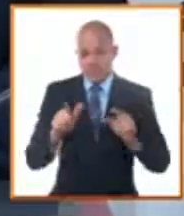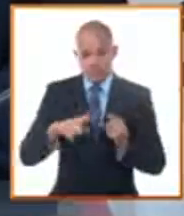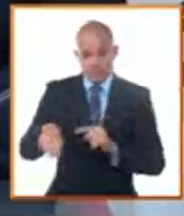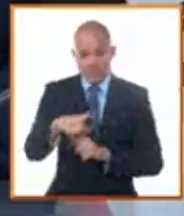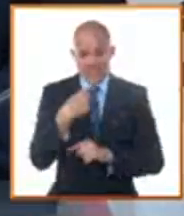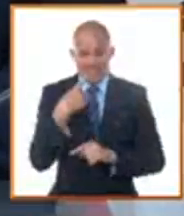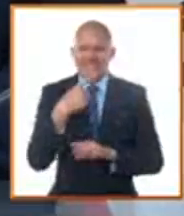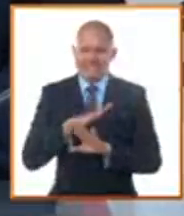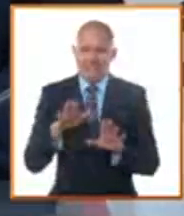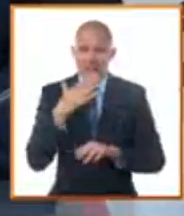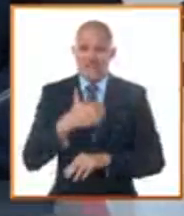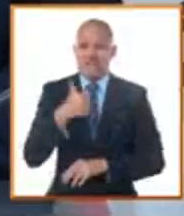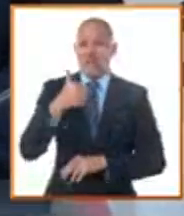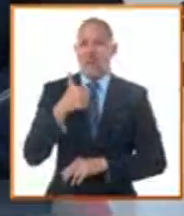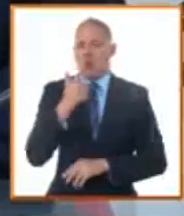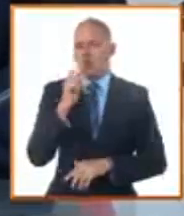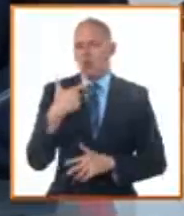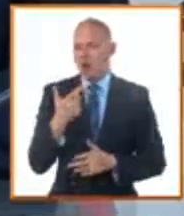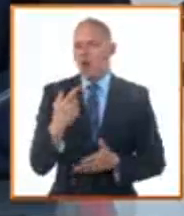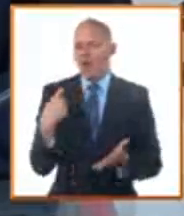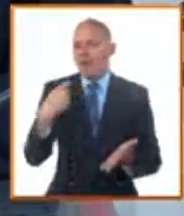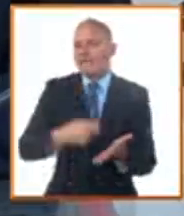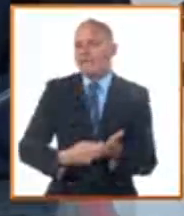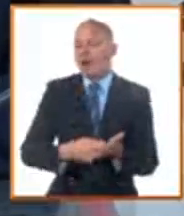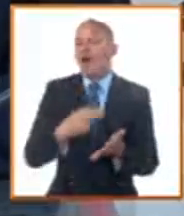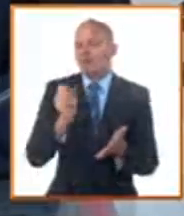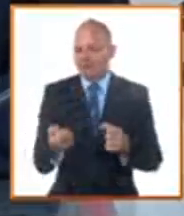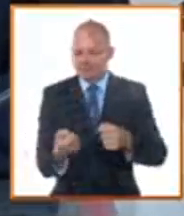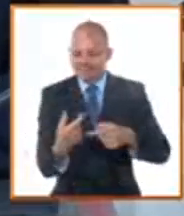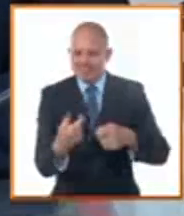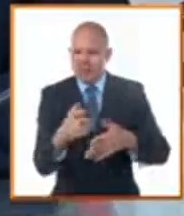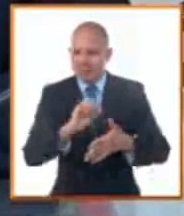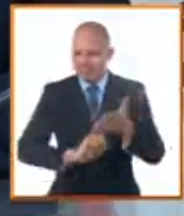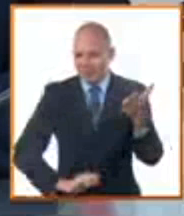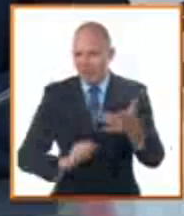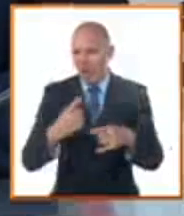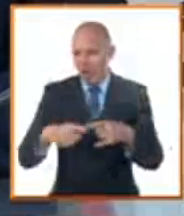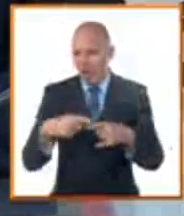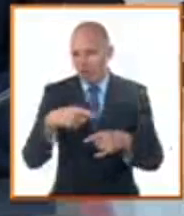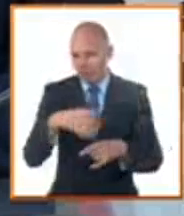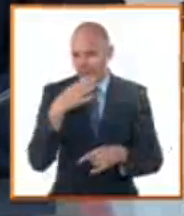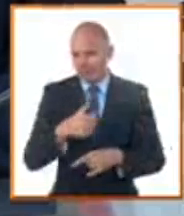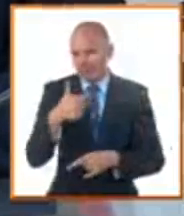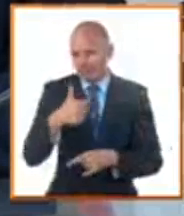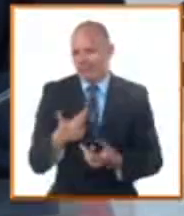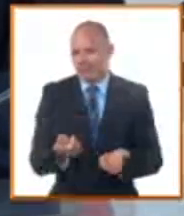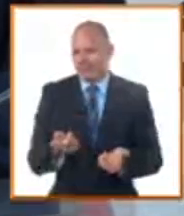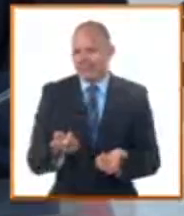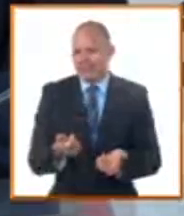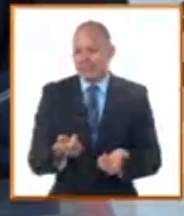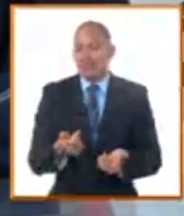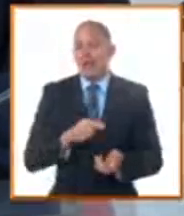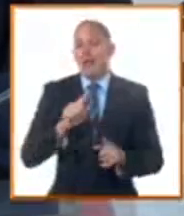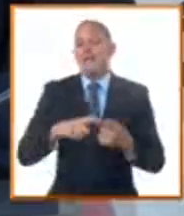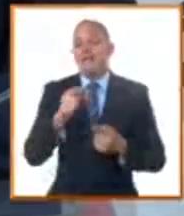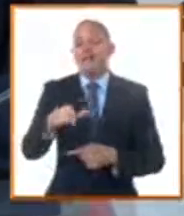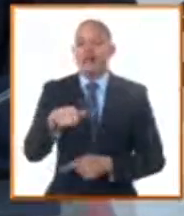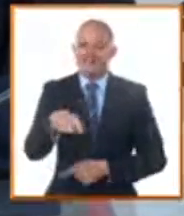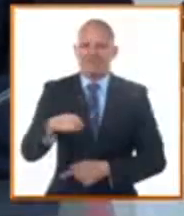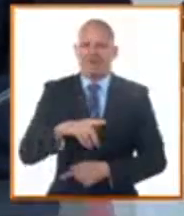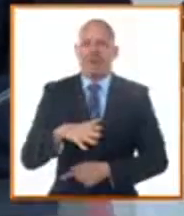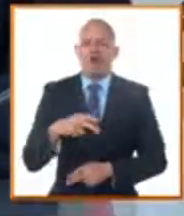mucha más trazabilidad en las operaciones financieras que se hacen, al ciudadano le dan mucha más